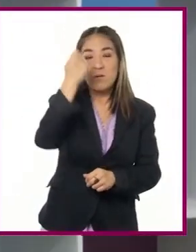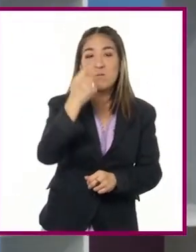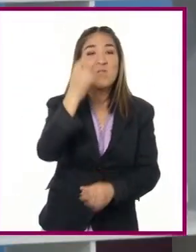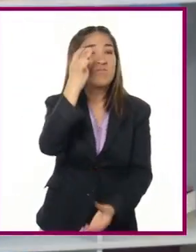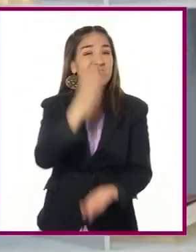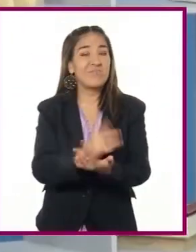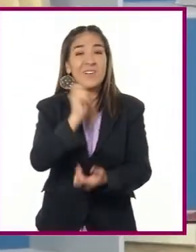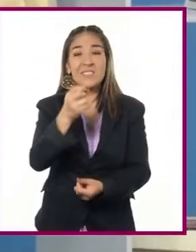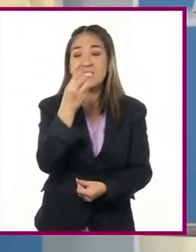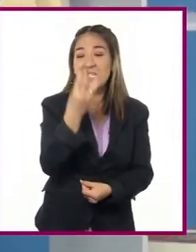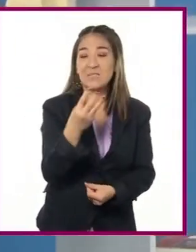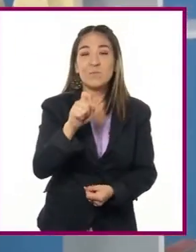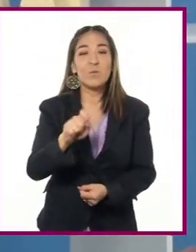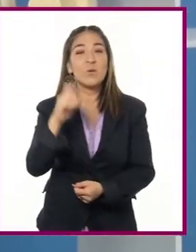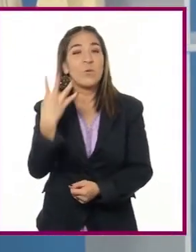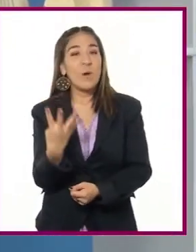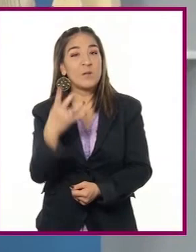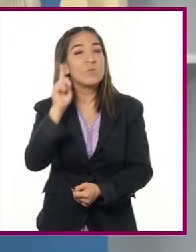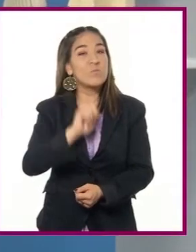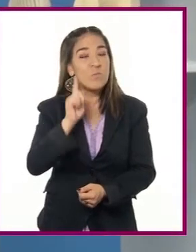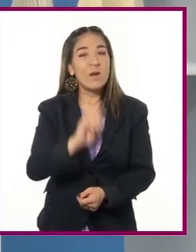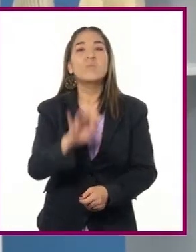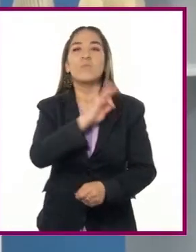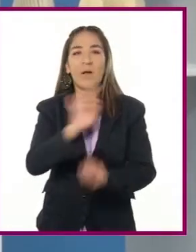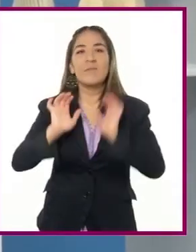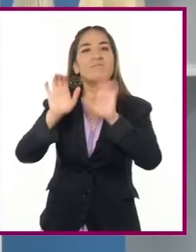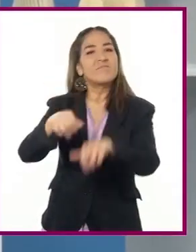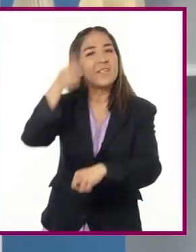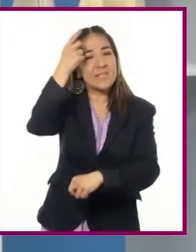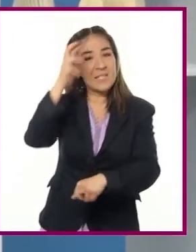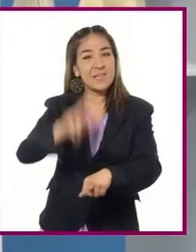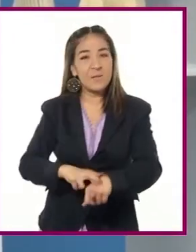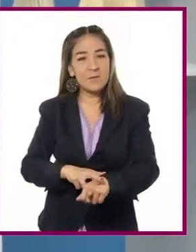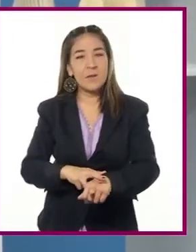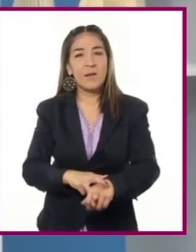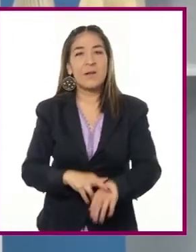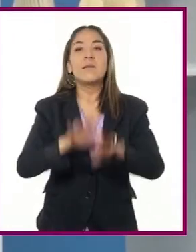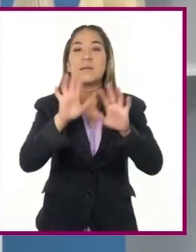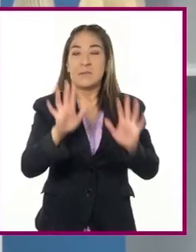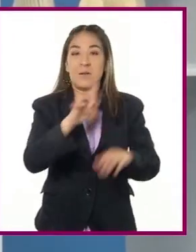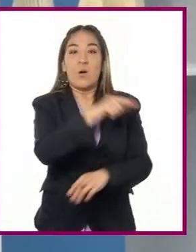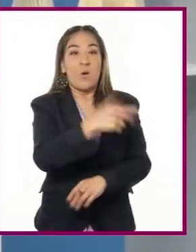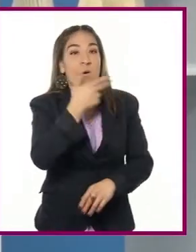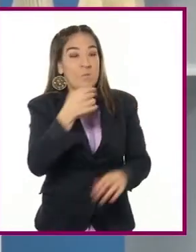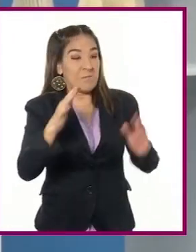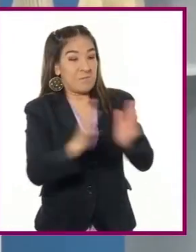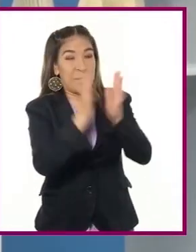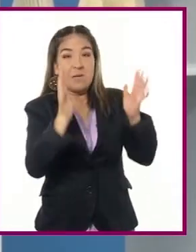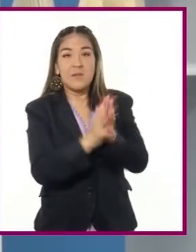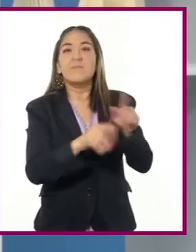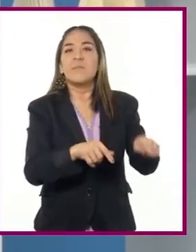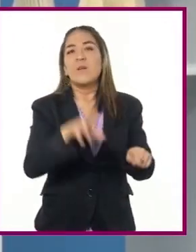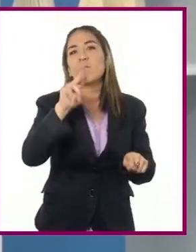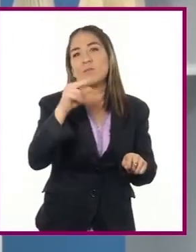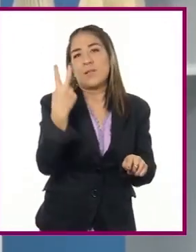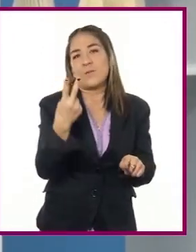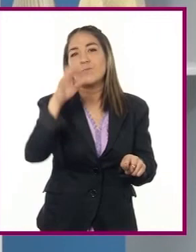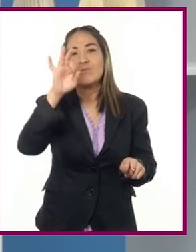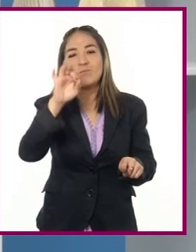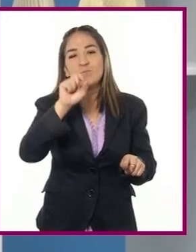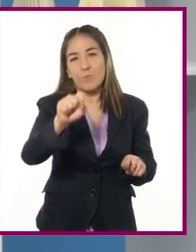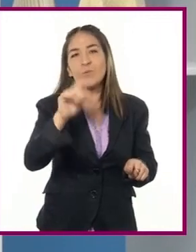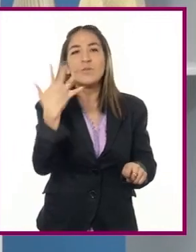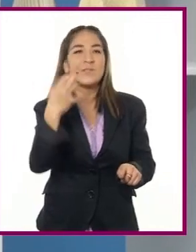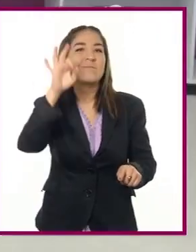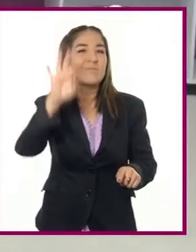solo 3.4 ejercen en puestos directivos, mientras que la participación masculina es del